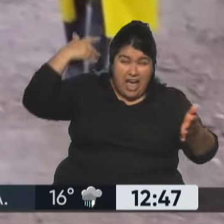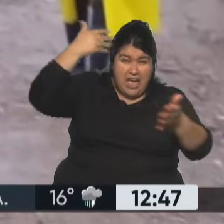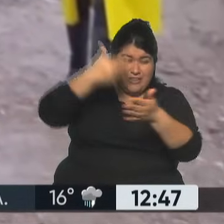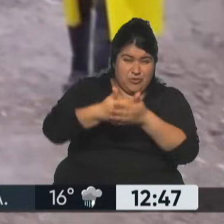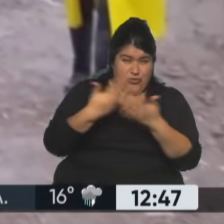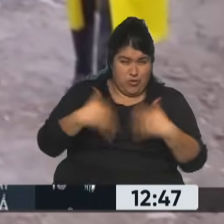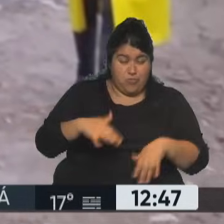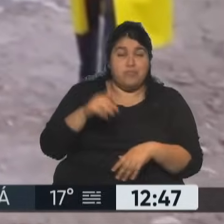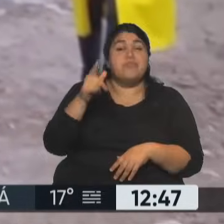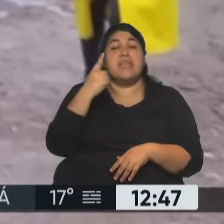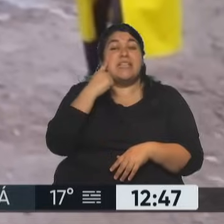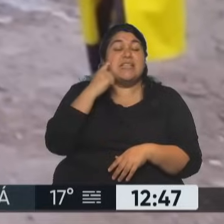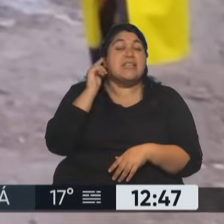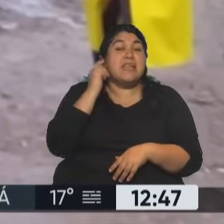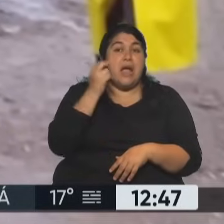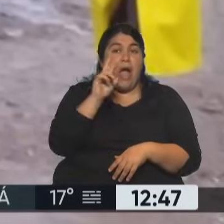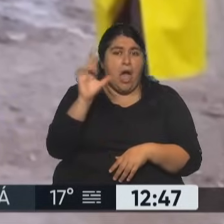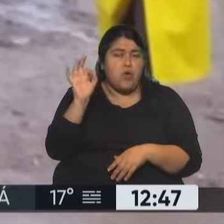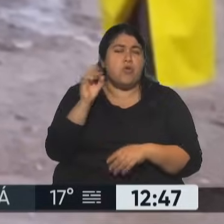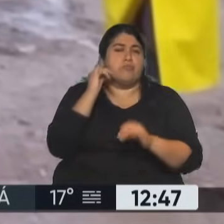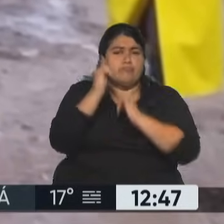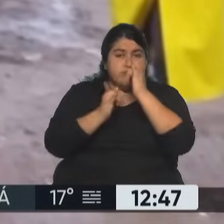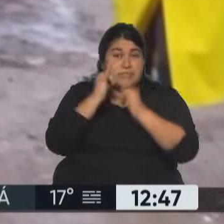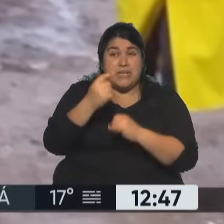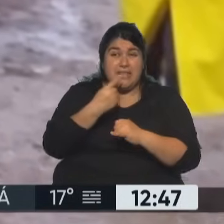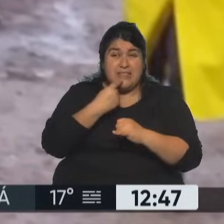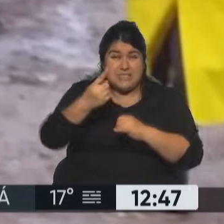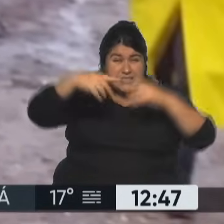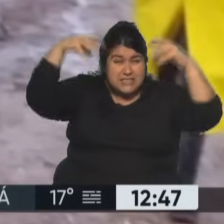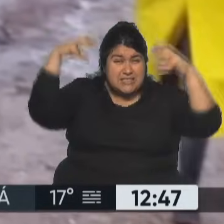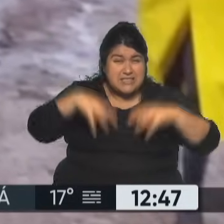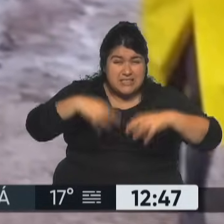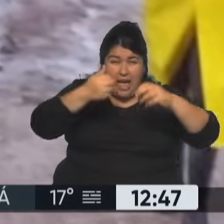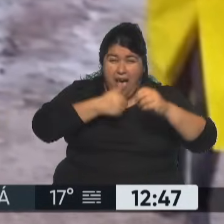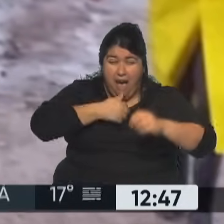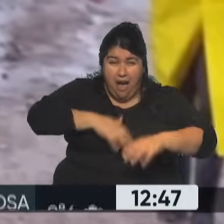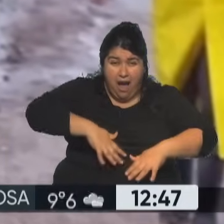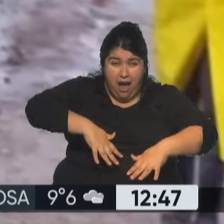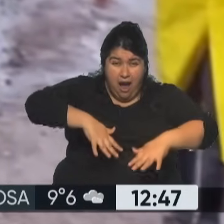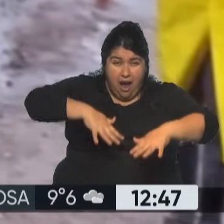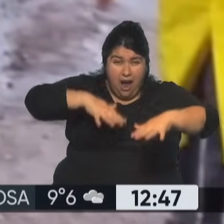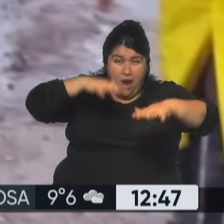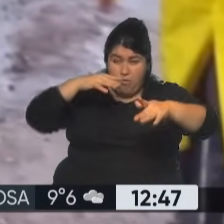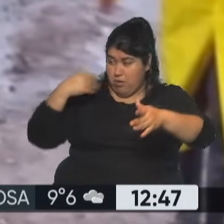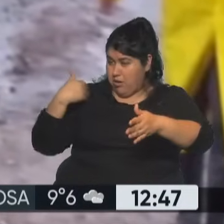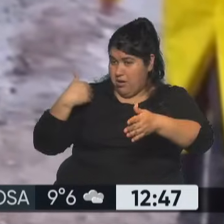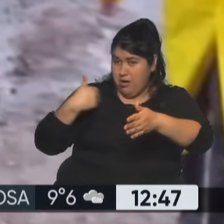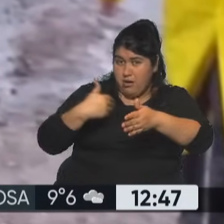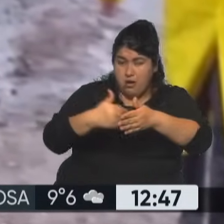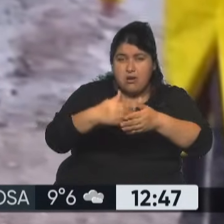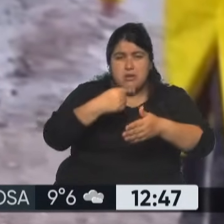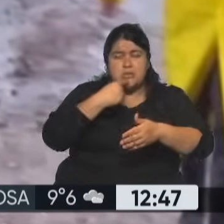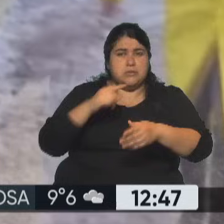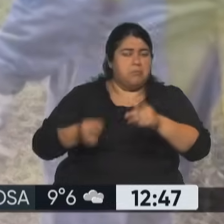Plata, Julio Garro, confirmó que los niveles de precipitación que se vienen registrando en las últimas horas en la ciudad son un